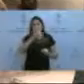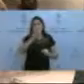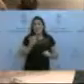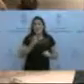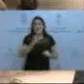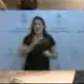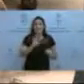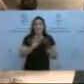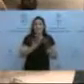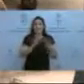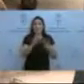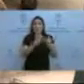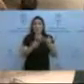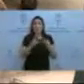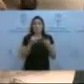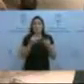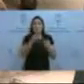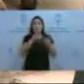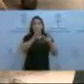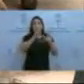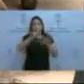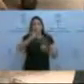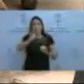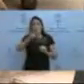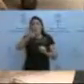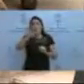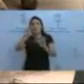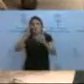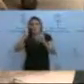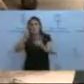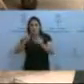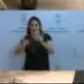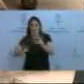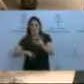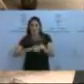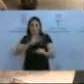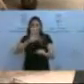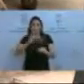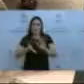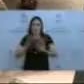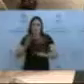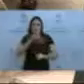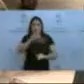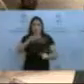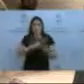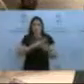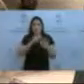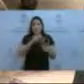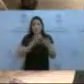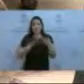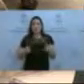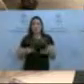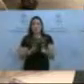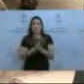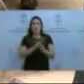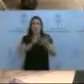se han beneficiado 8.056 personas mayores de 55 años, en 2016